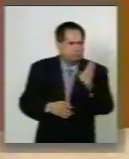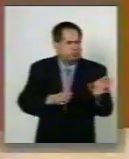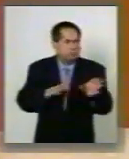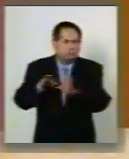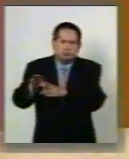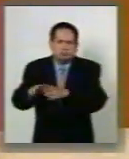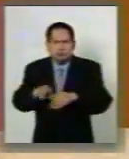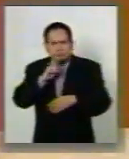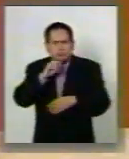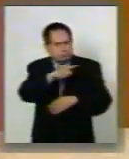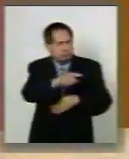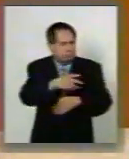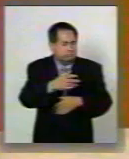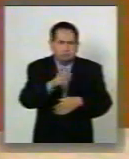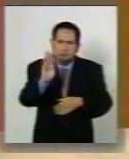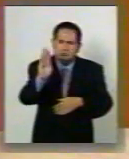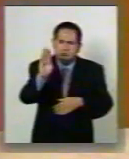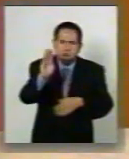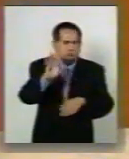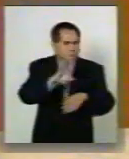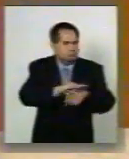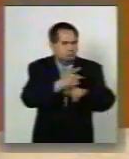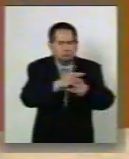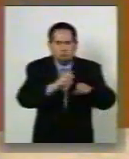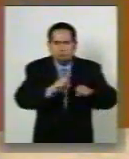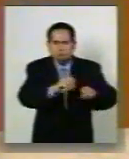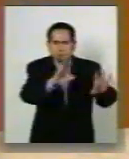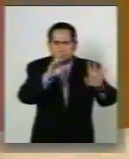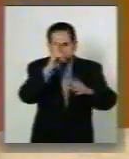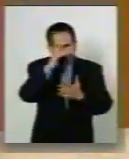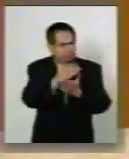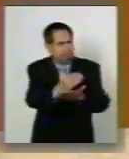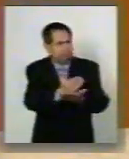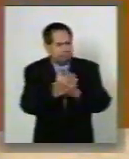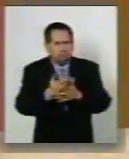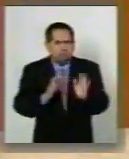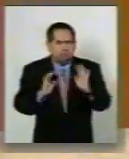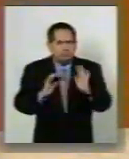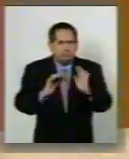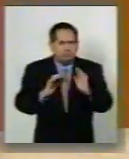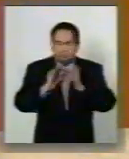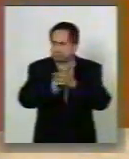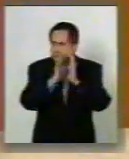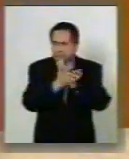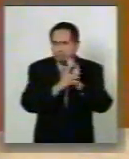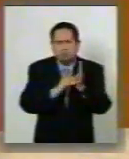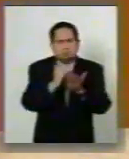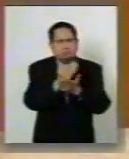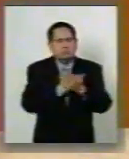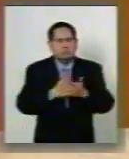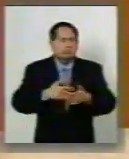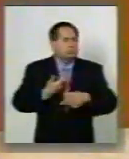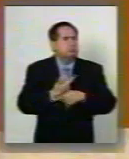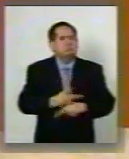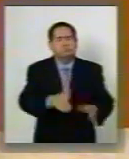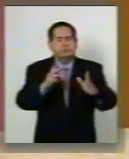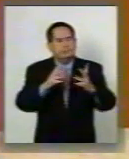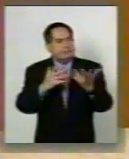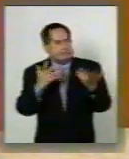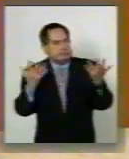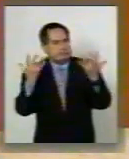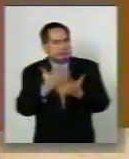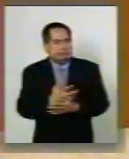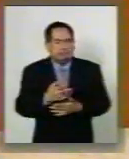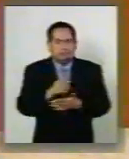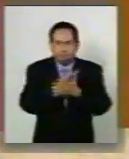despenalizar la cannabis y otras drogas para quitarle el valor del mercado al narco y